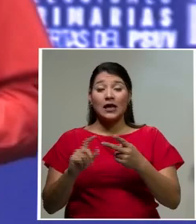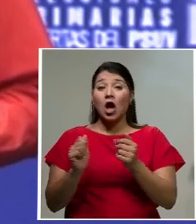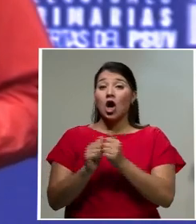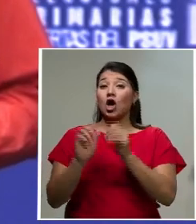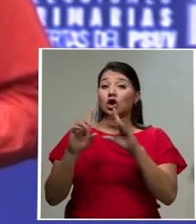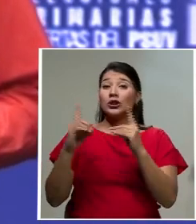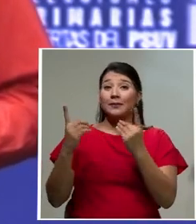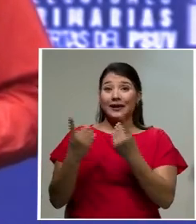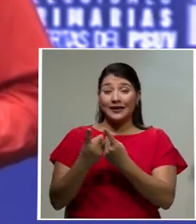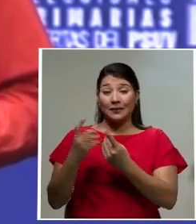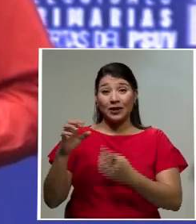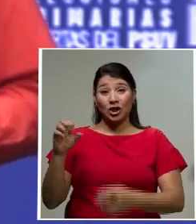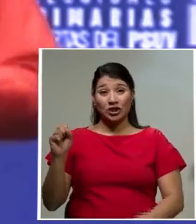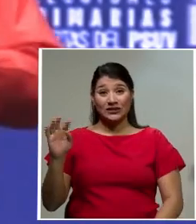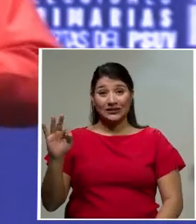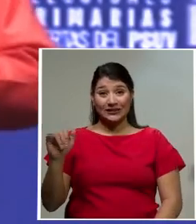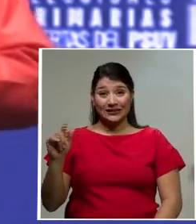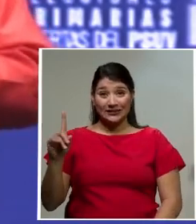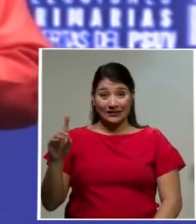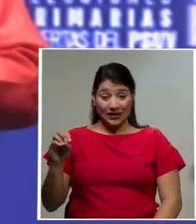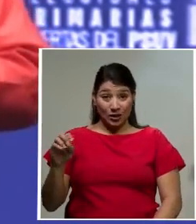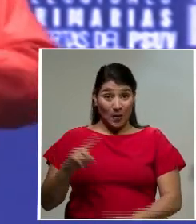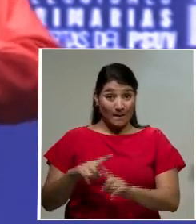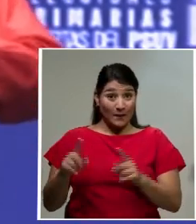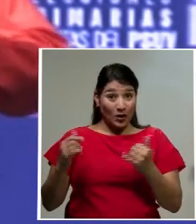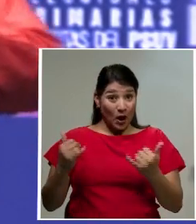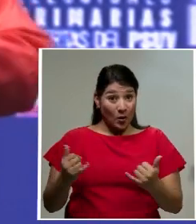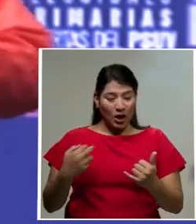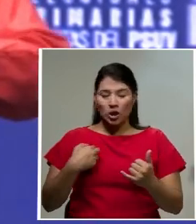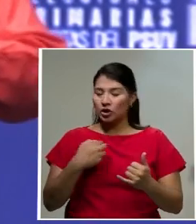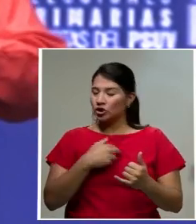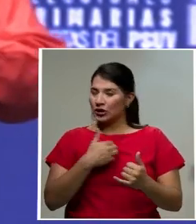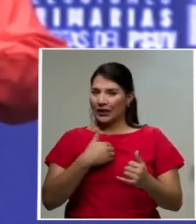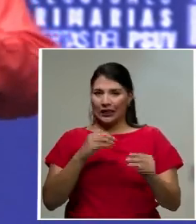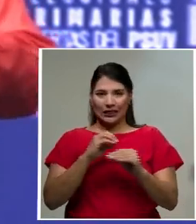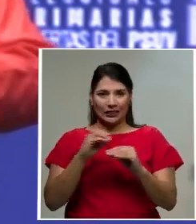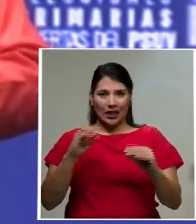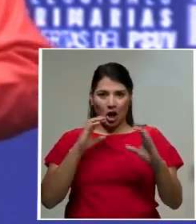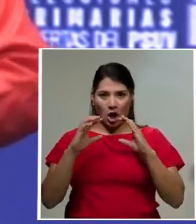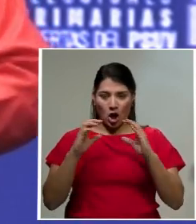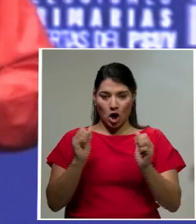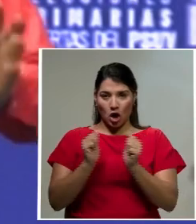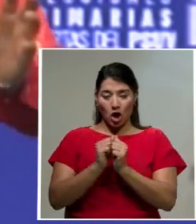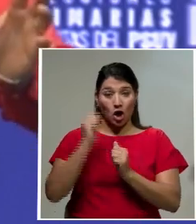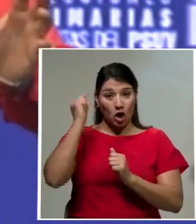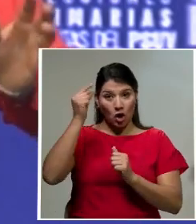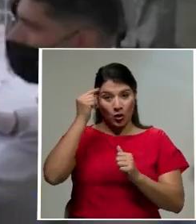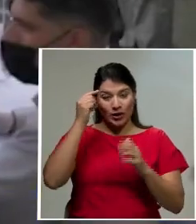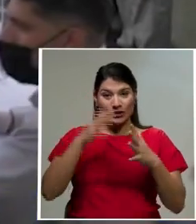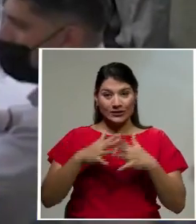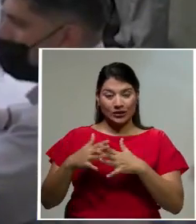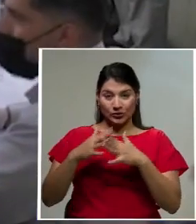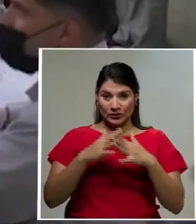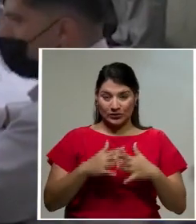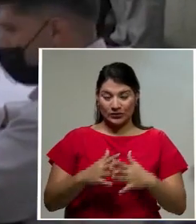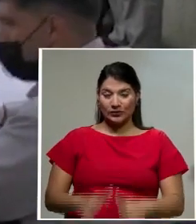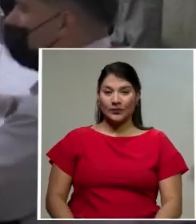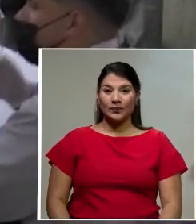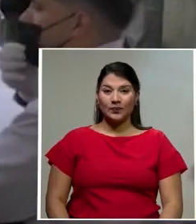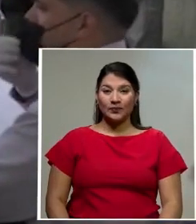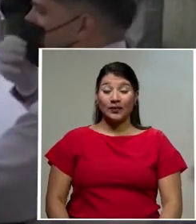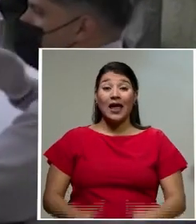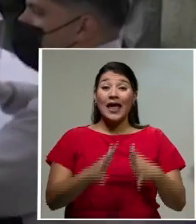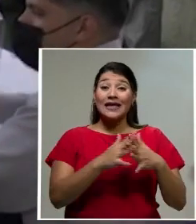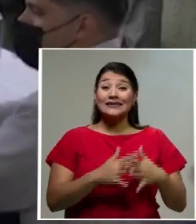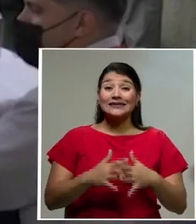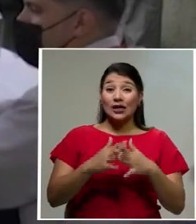Departamento de Estado. Hoy por hoy no tenemos ninguna comunicación con el gobierno de los Estados Unidos. Estados